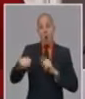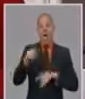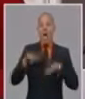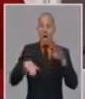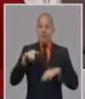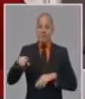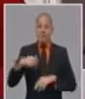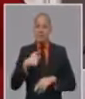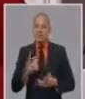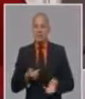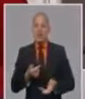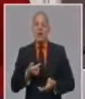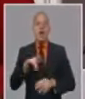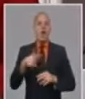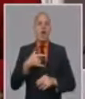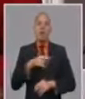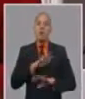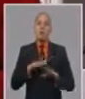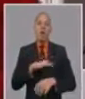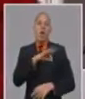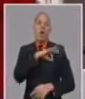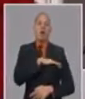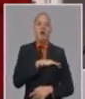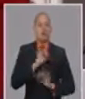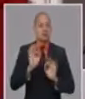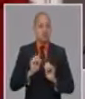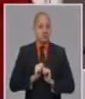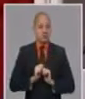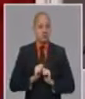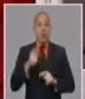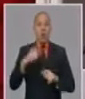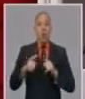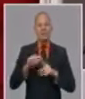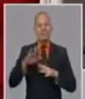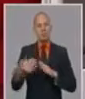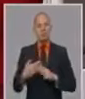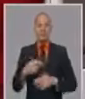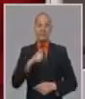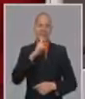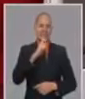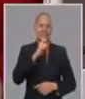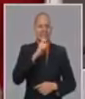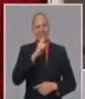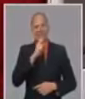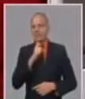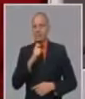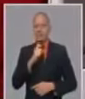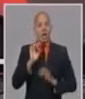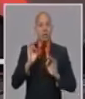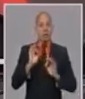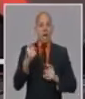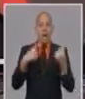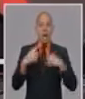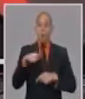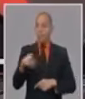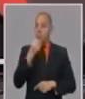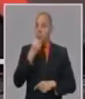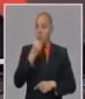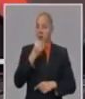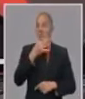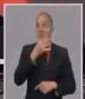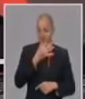adaptación, que han pasado. Puede ser en niños, pero puede ser en jóvenes, pero pueden ser en ancianos, muy común.